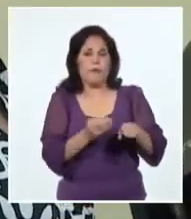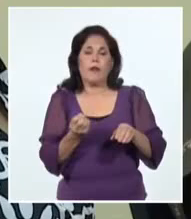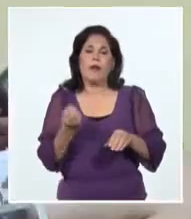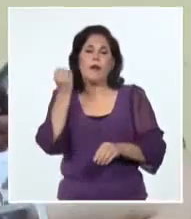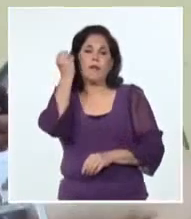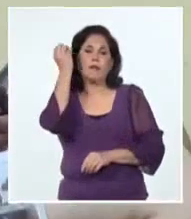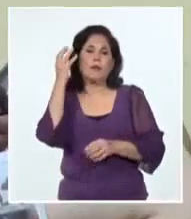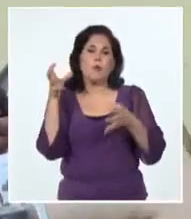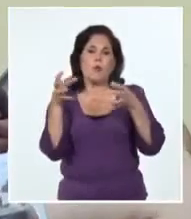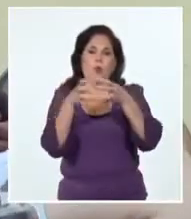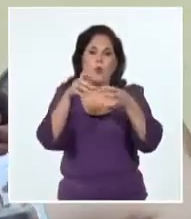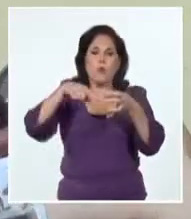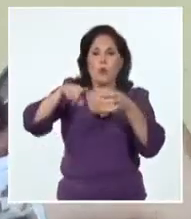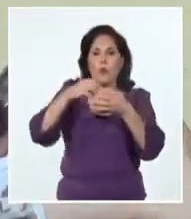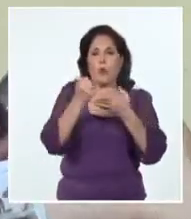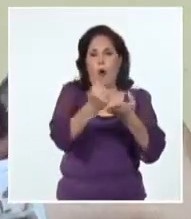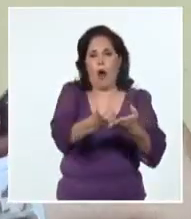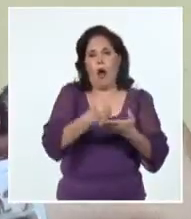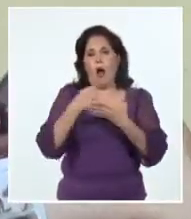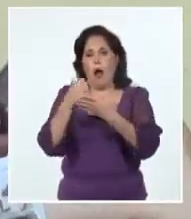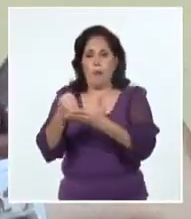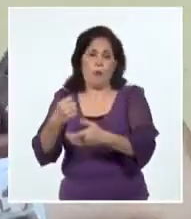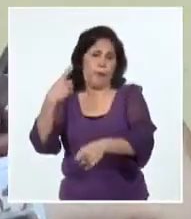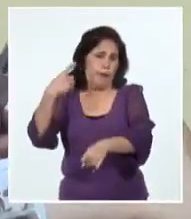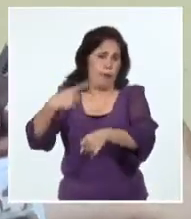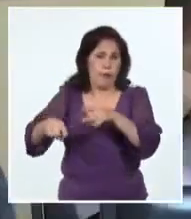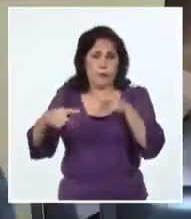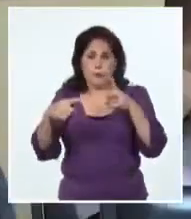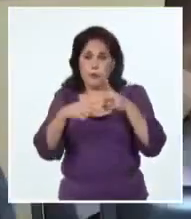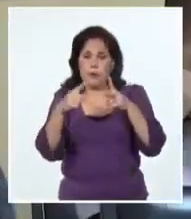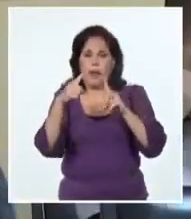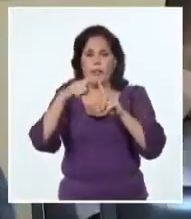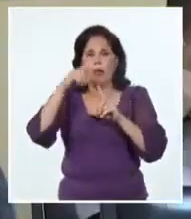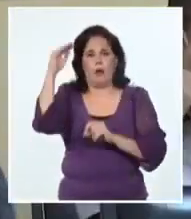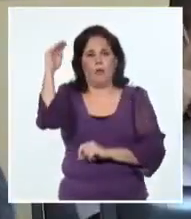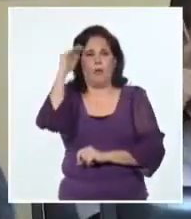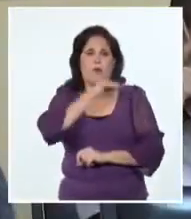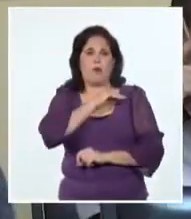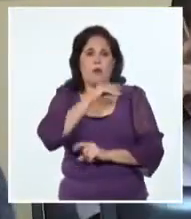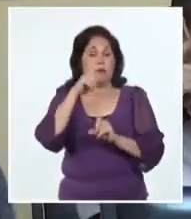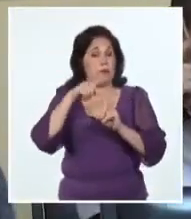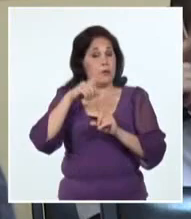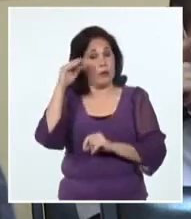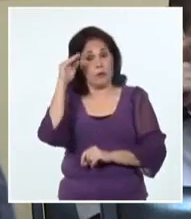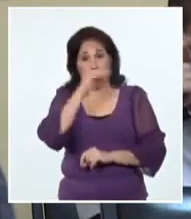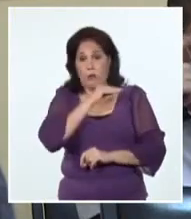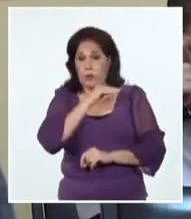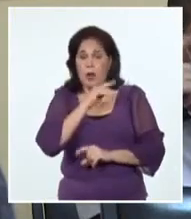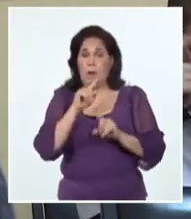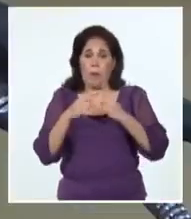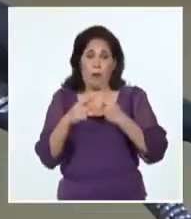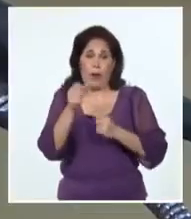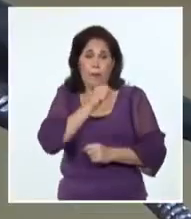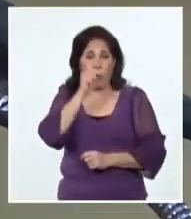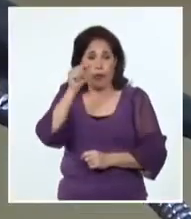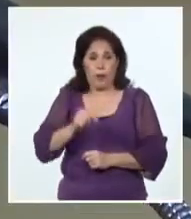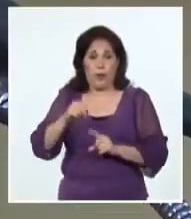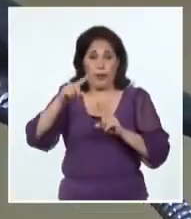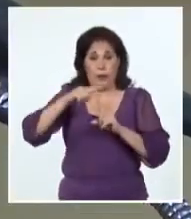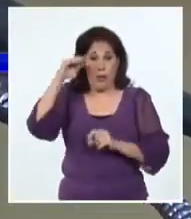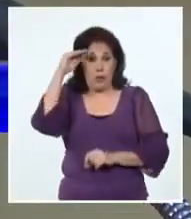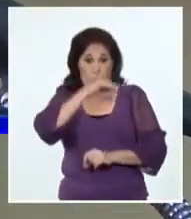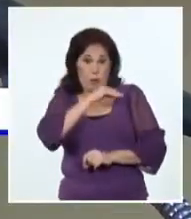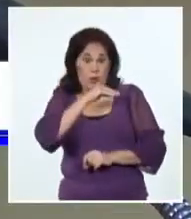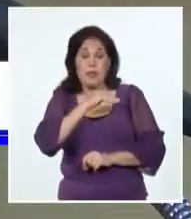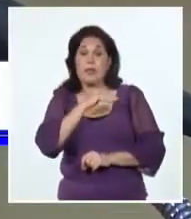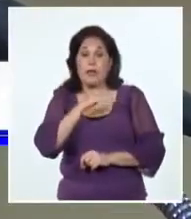creación colectiva, de aporte, y la otra es la tecnología, como decía nuestro colega del periódico Invasor, la tecnología que nos llegó a